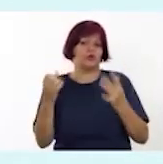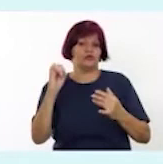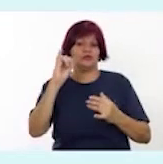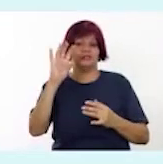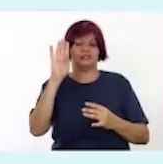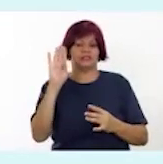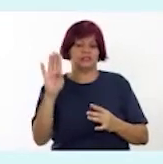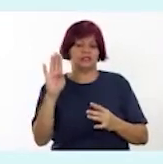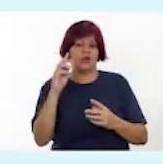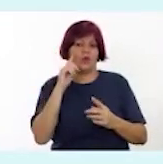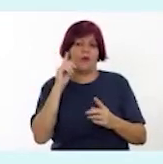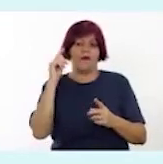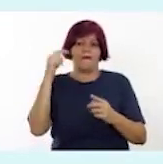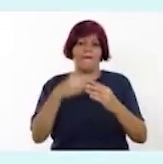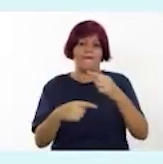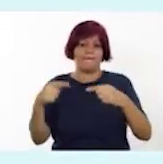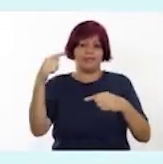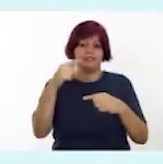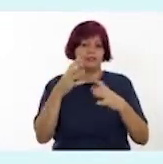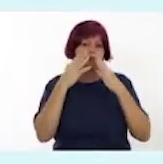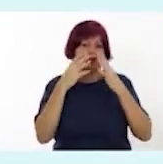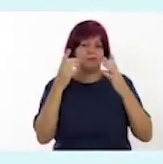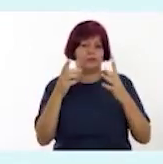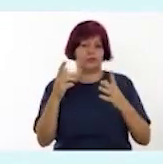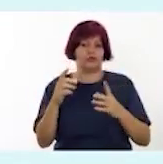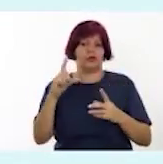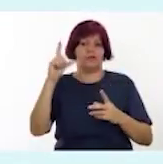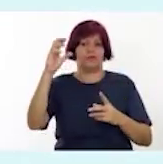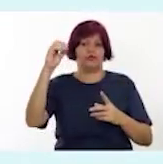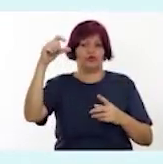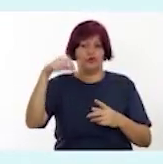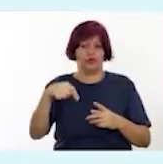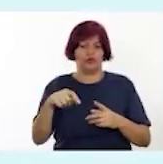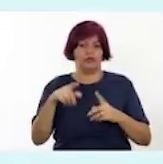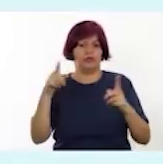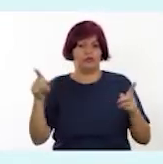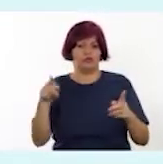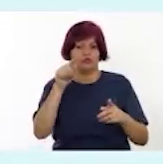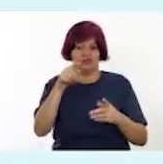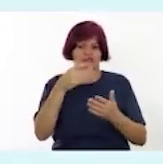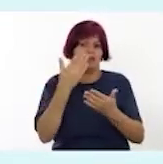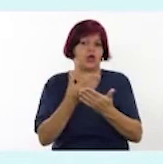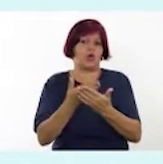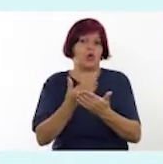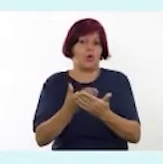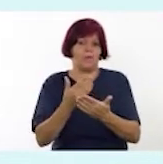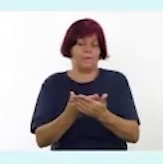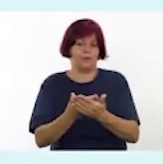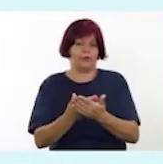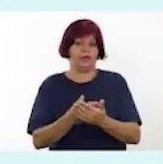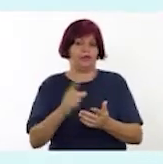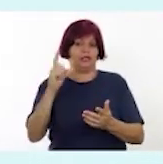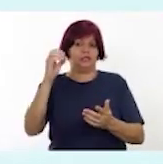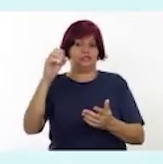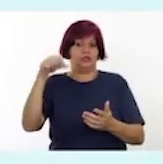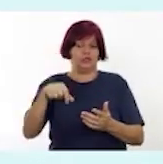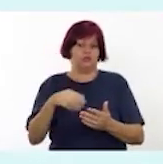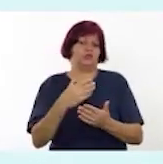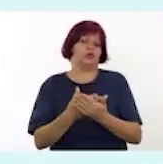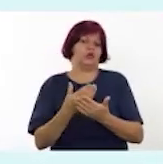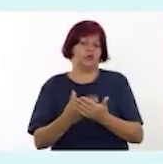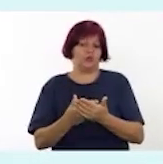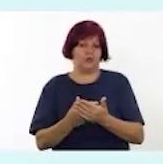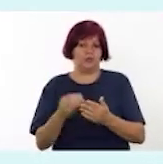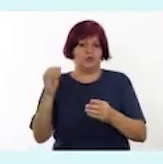principio esencial para la resolución del logaritmo o de una ecuación logarítmica es que usted la compruebe. ¿Cómo se puede introducir ahí un